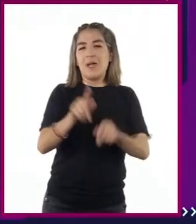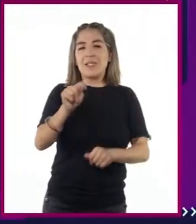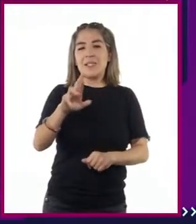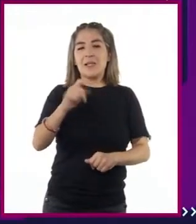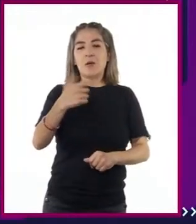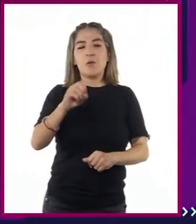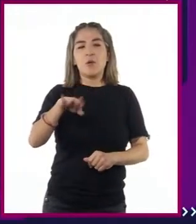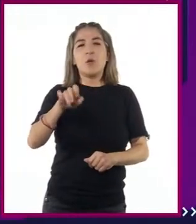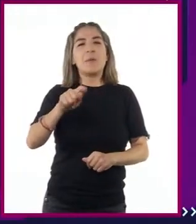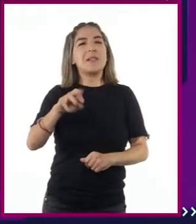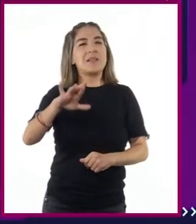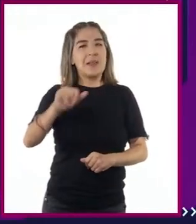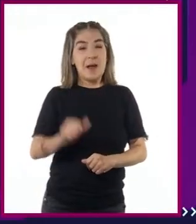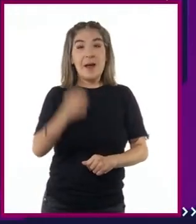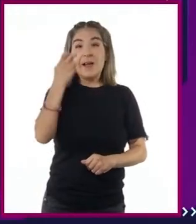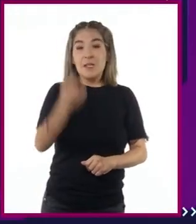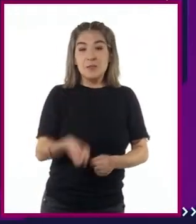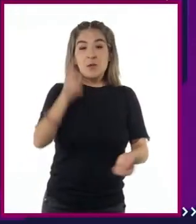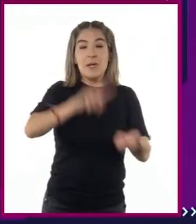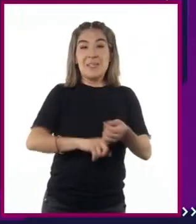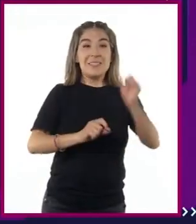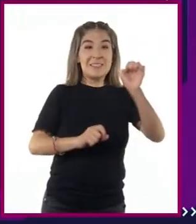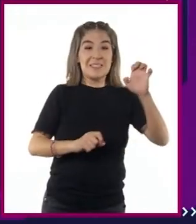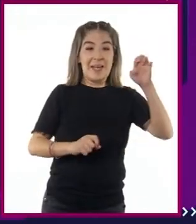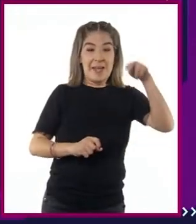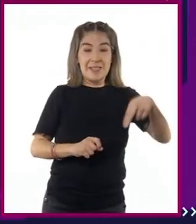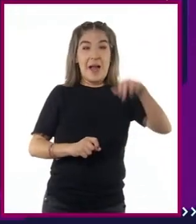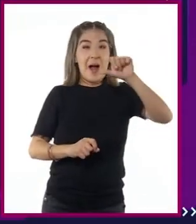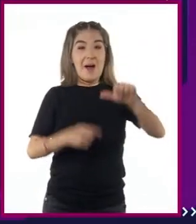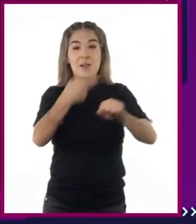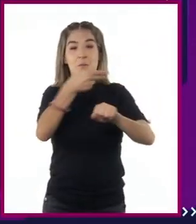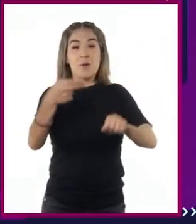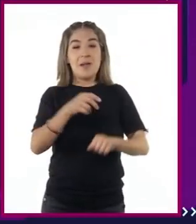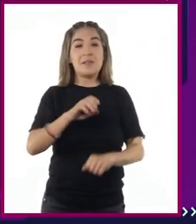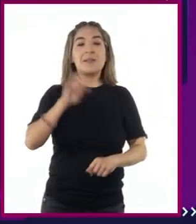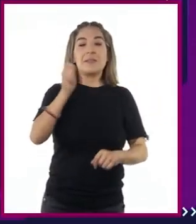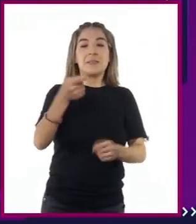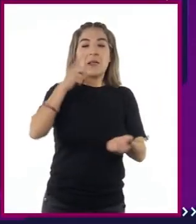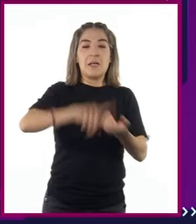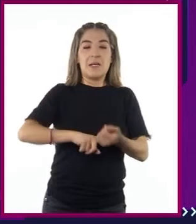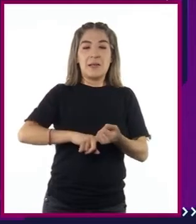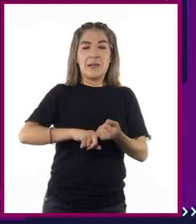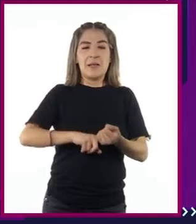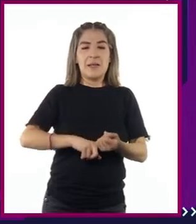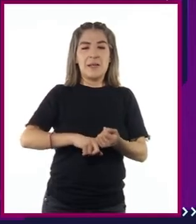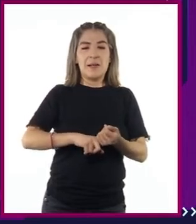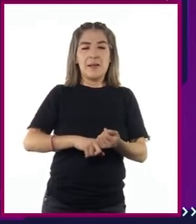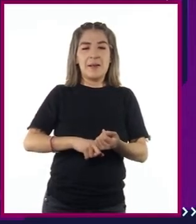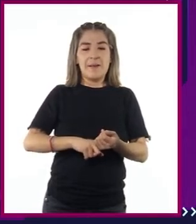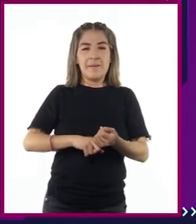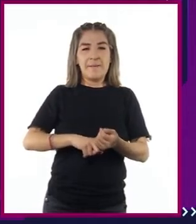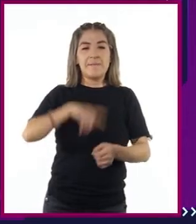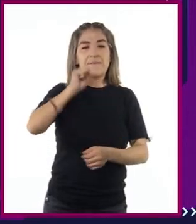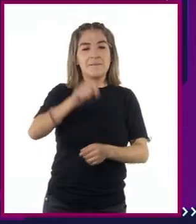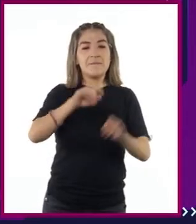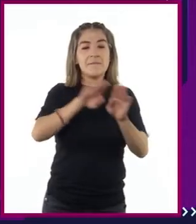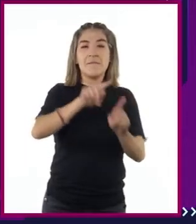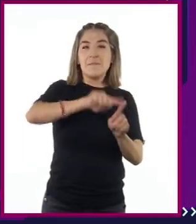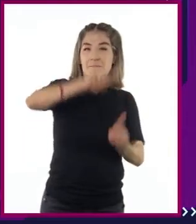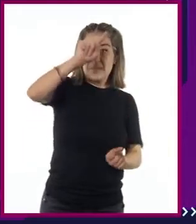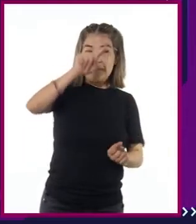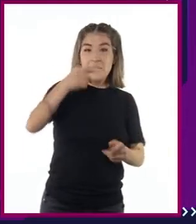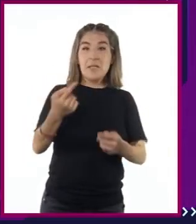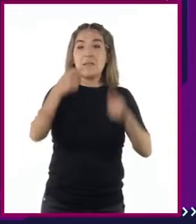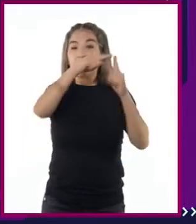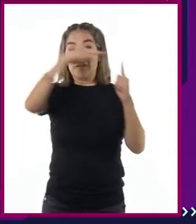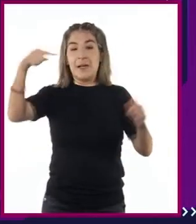Si el seno es igual a cateto opuesto sobre hipotenusa, ya conocemos los valores de esos